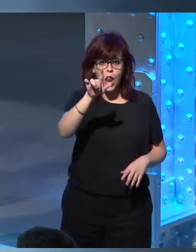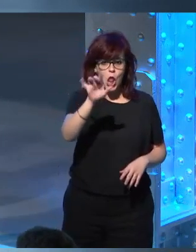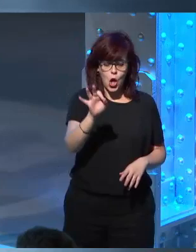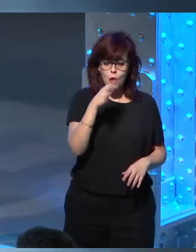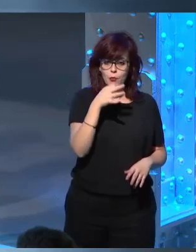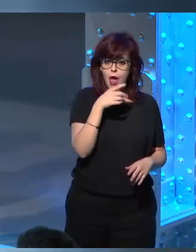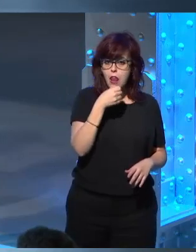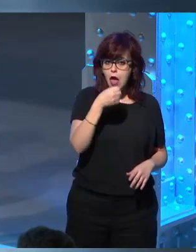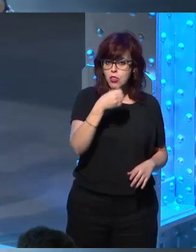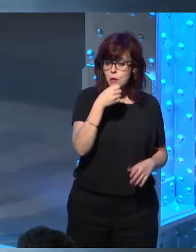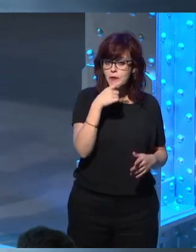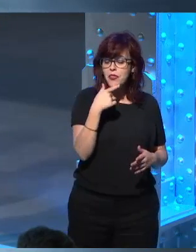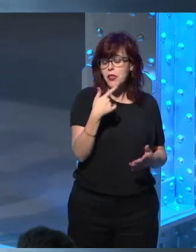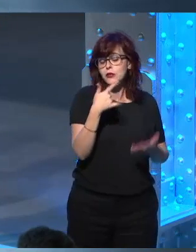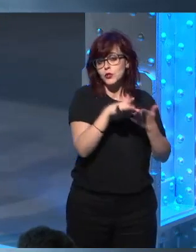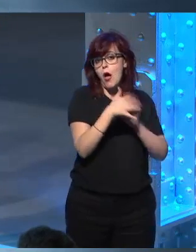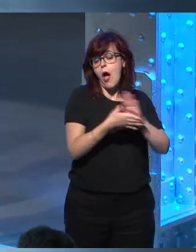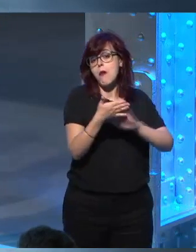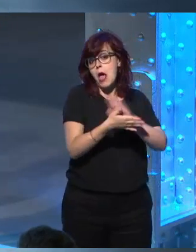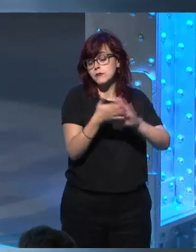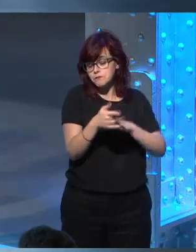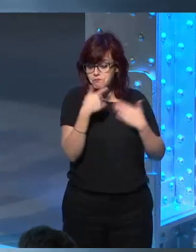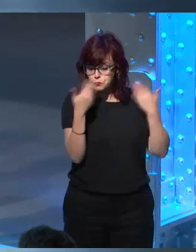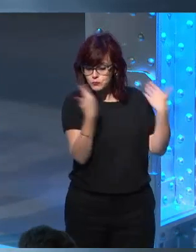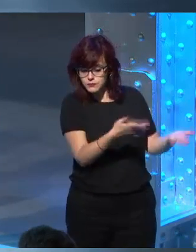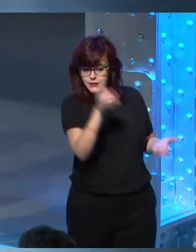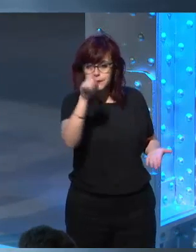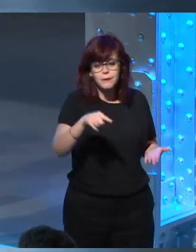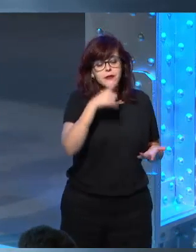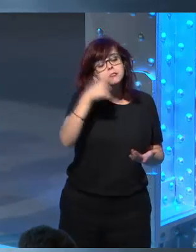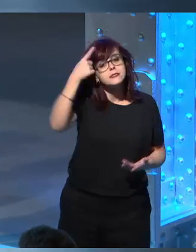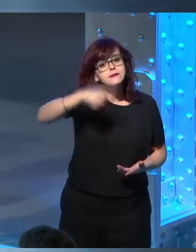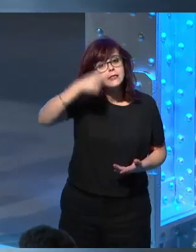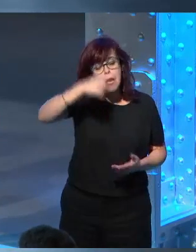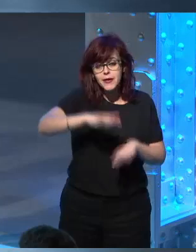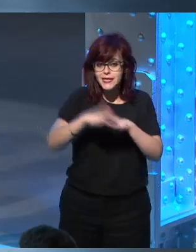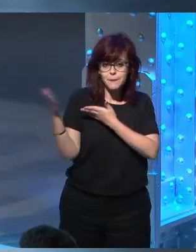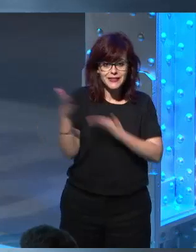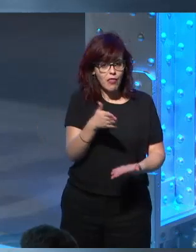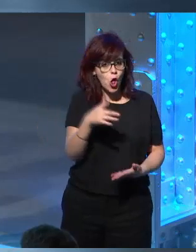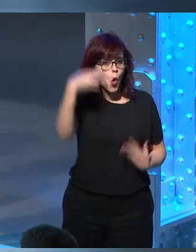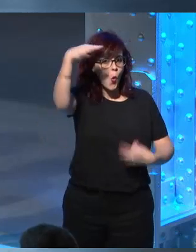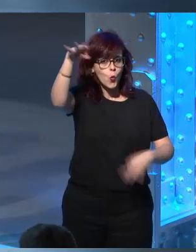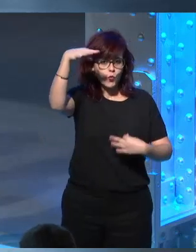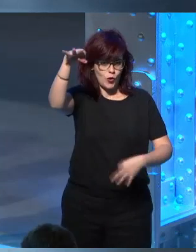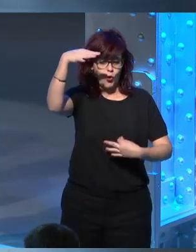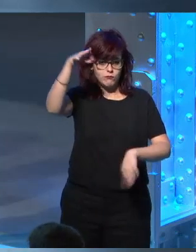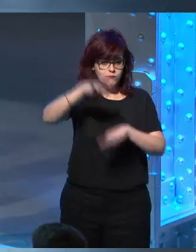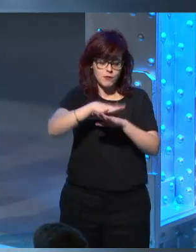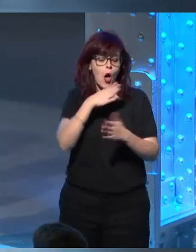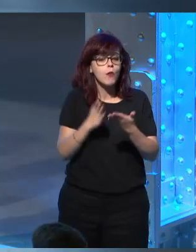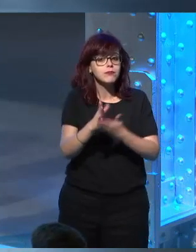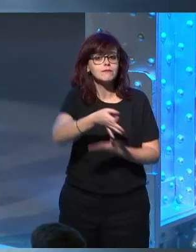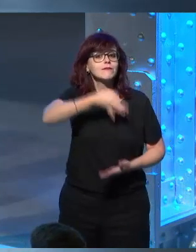micrófono aquí al lado, como ha sido citado en varias ocasiones. Pero sabéis que canónicamente de nuestros invitados los únicos que pueden intervenir